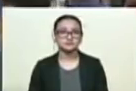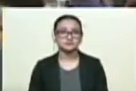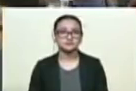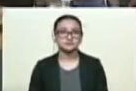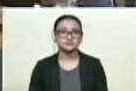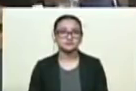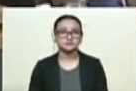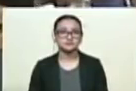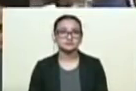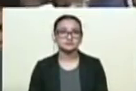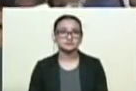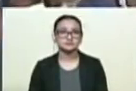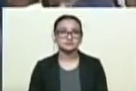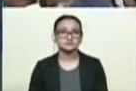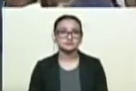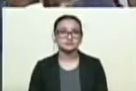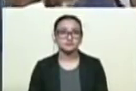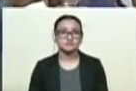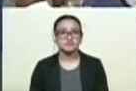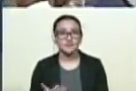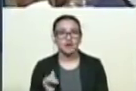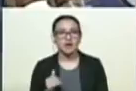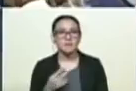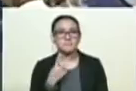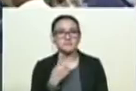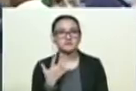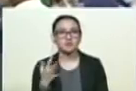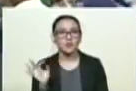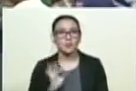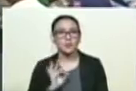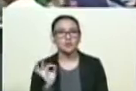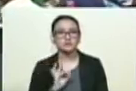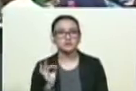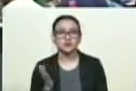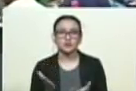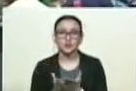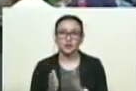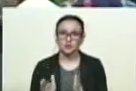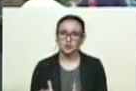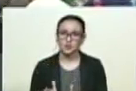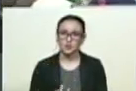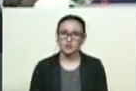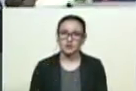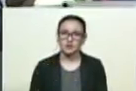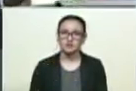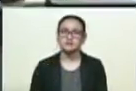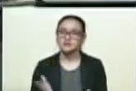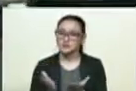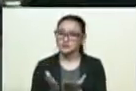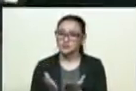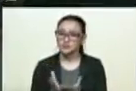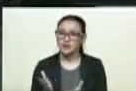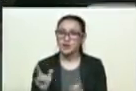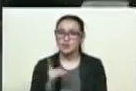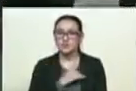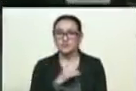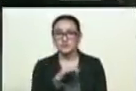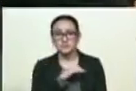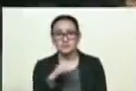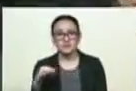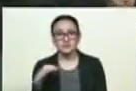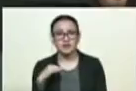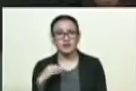Y hay un 25% de estudiantes que estudian en las universidades privadas. Yo a